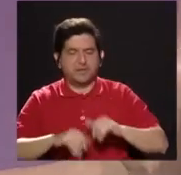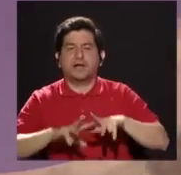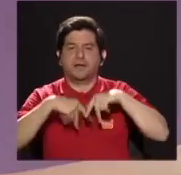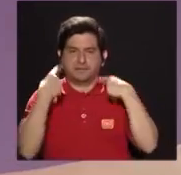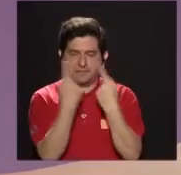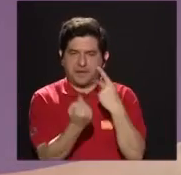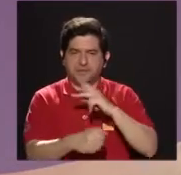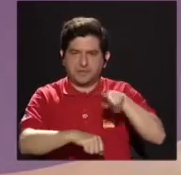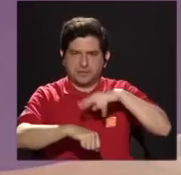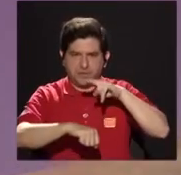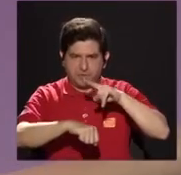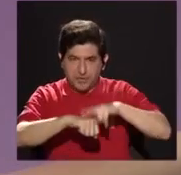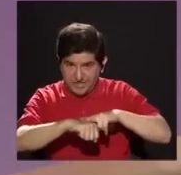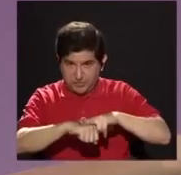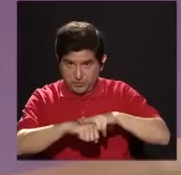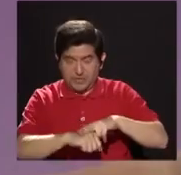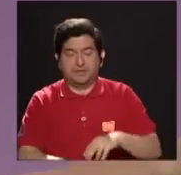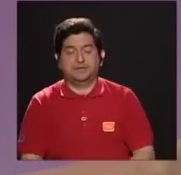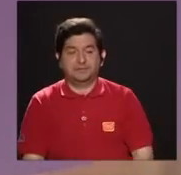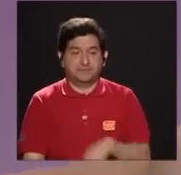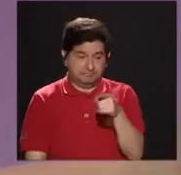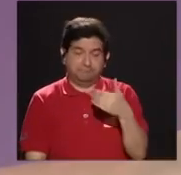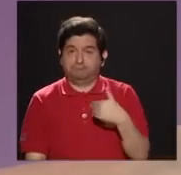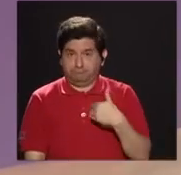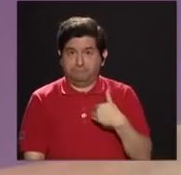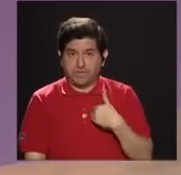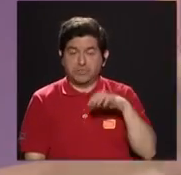partidos políticos nacionales que obtuvieron